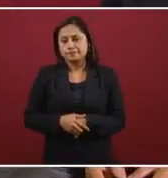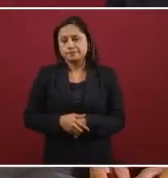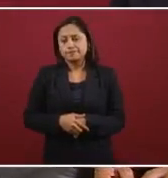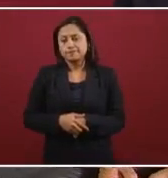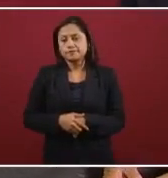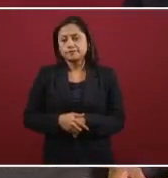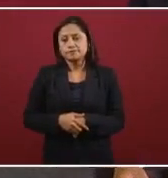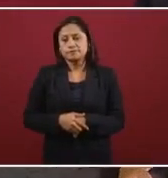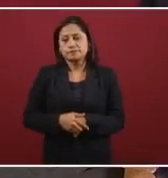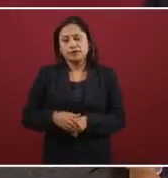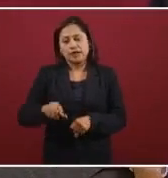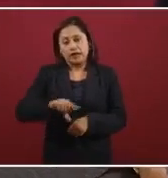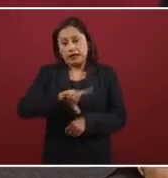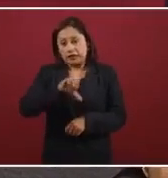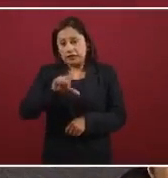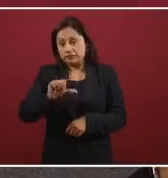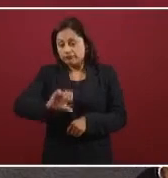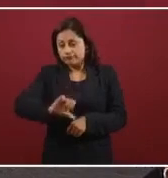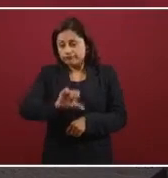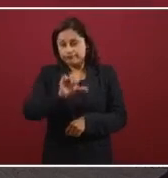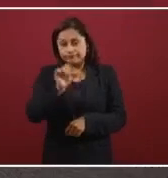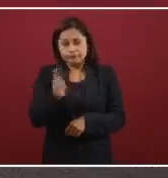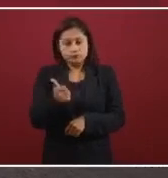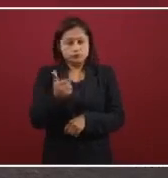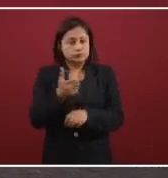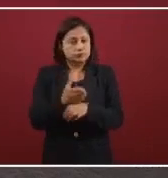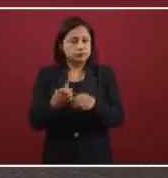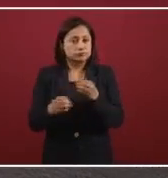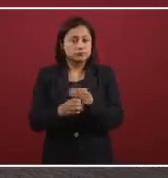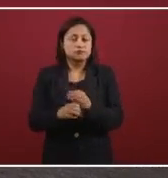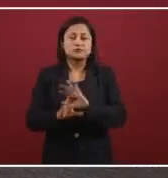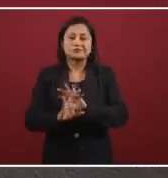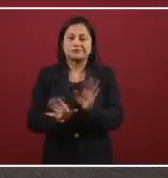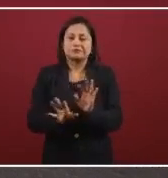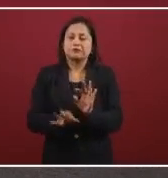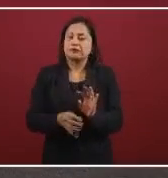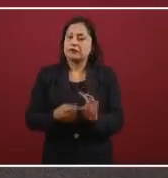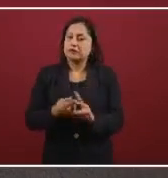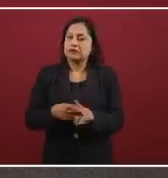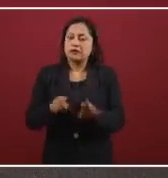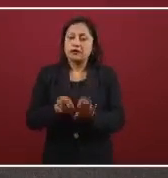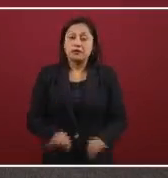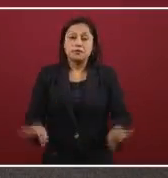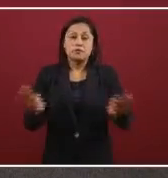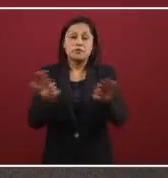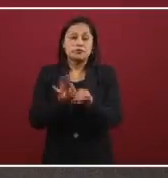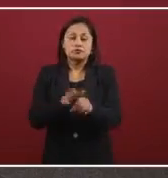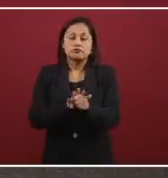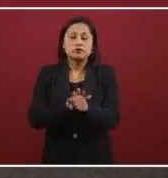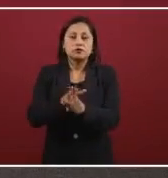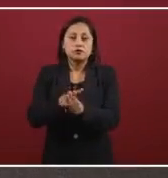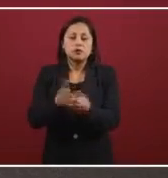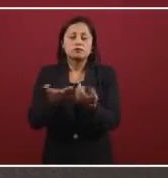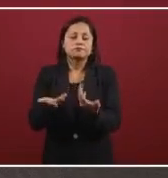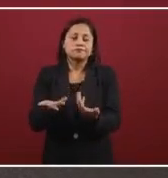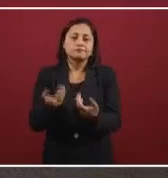eslabón importante, pues es la campaña